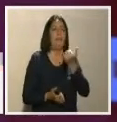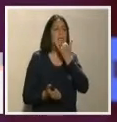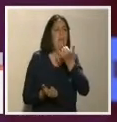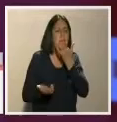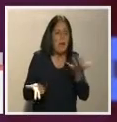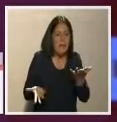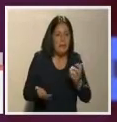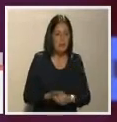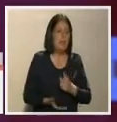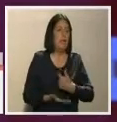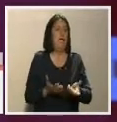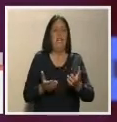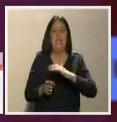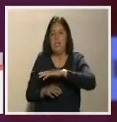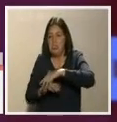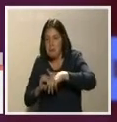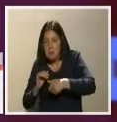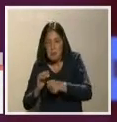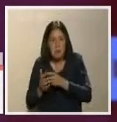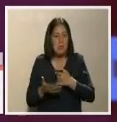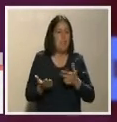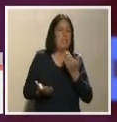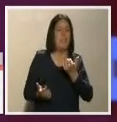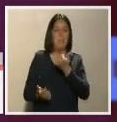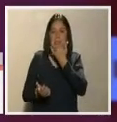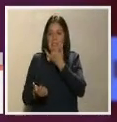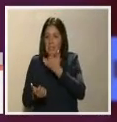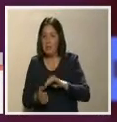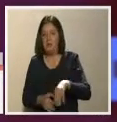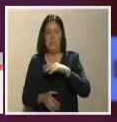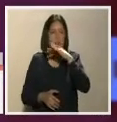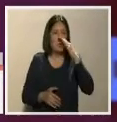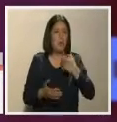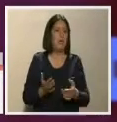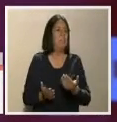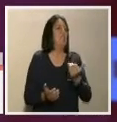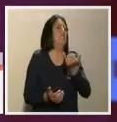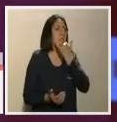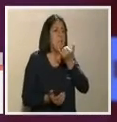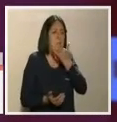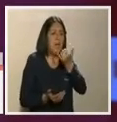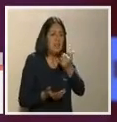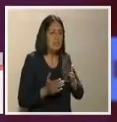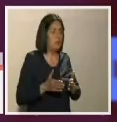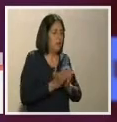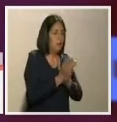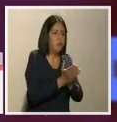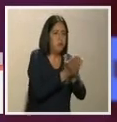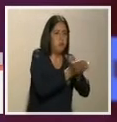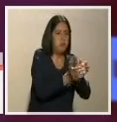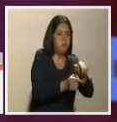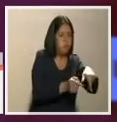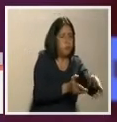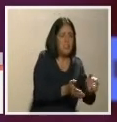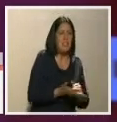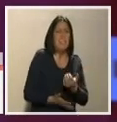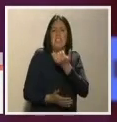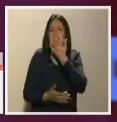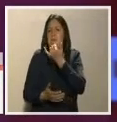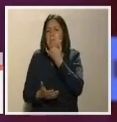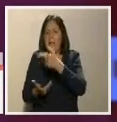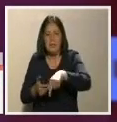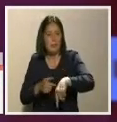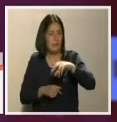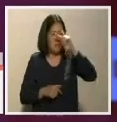las mafias, qué cosa pasa en la droga, qué cosa pasa en los puertos, qué cosa pasa en